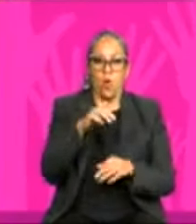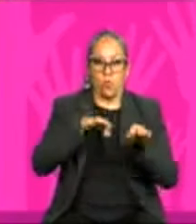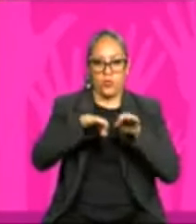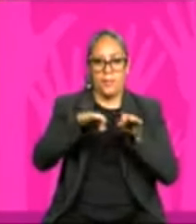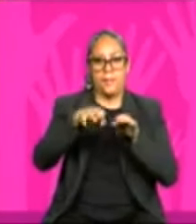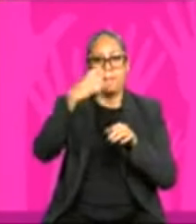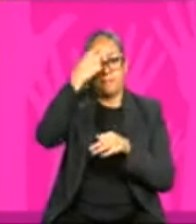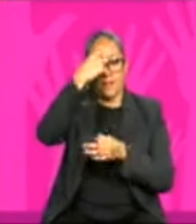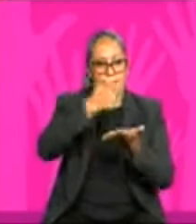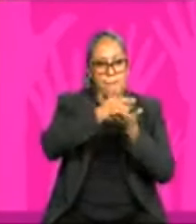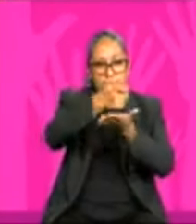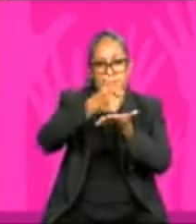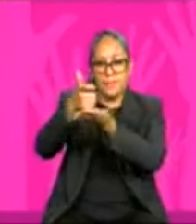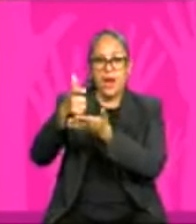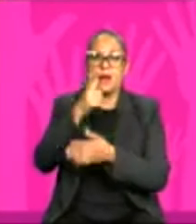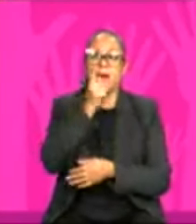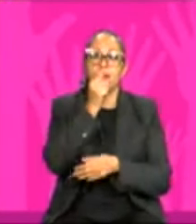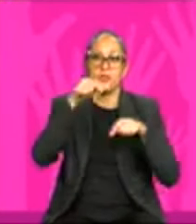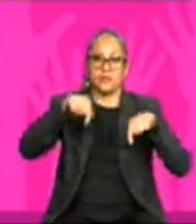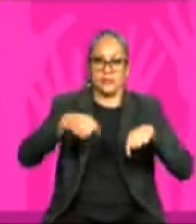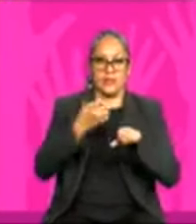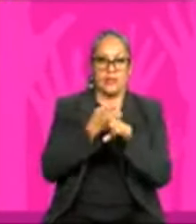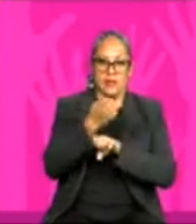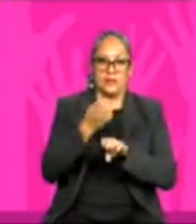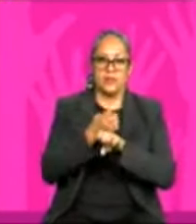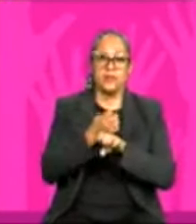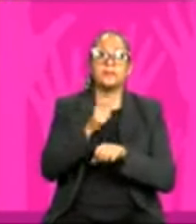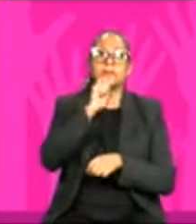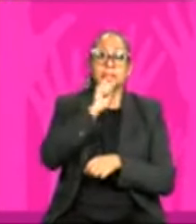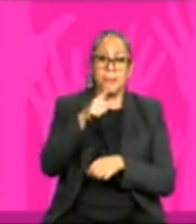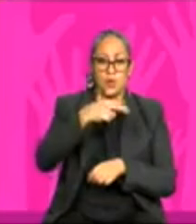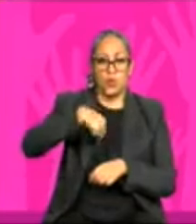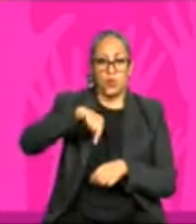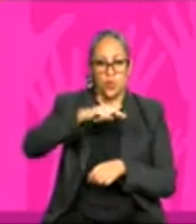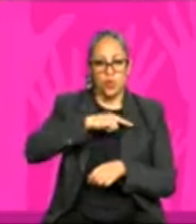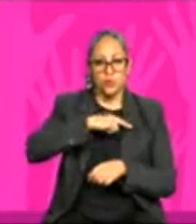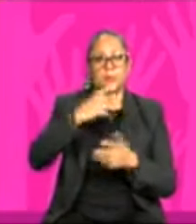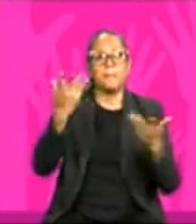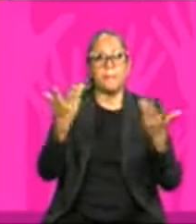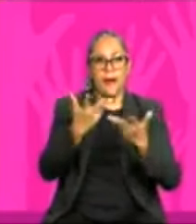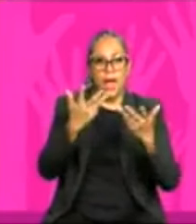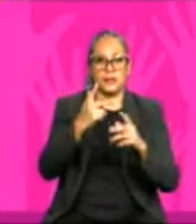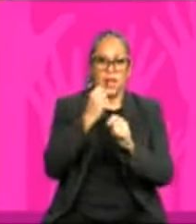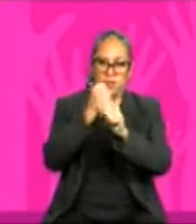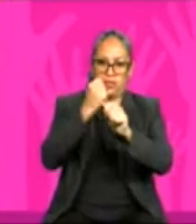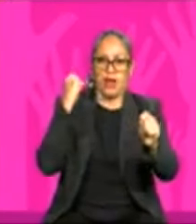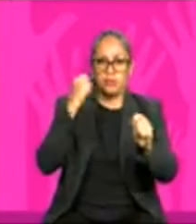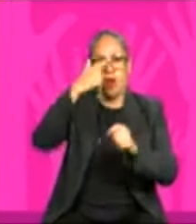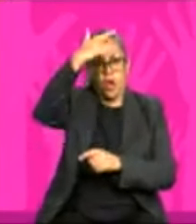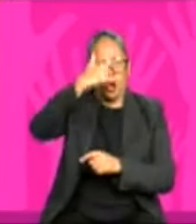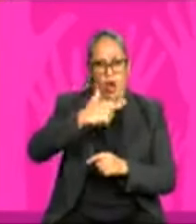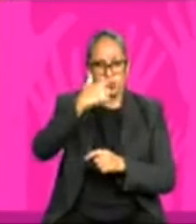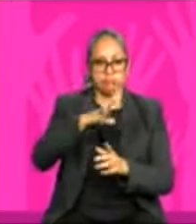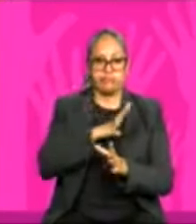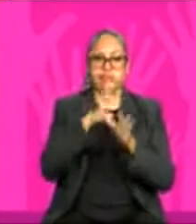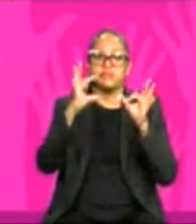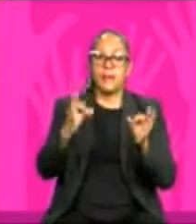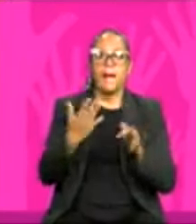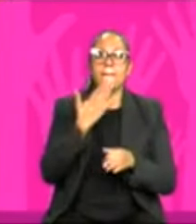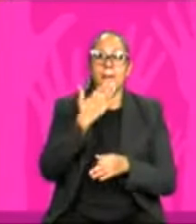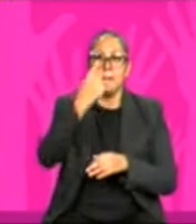para las policías locales. Vamos a implementar el transporte nocturno público de calidad, para que